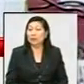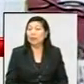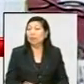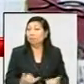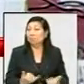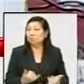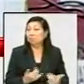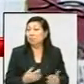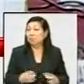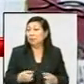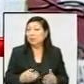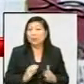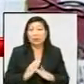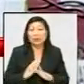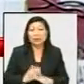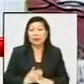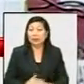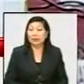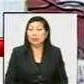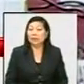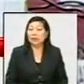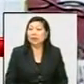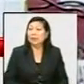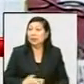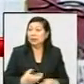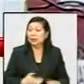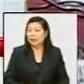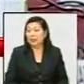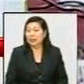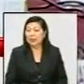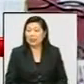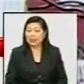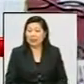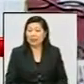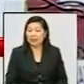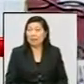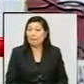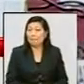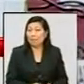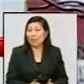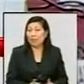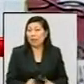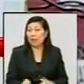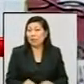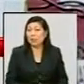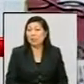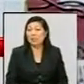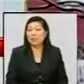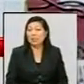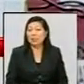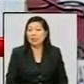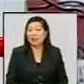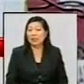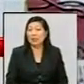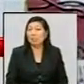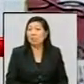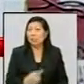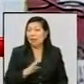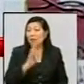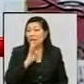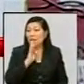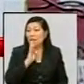Eso nos llevó a rechazar el producto. Pero lo hacíamos, como les comento, de manera